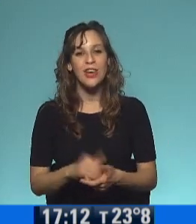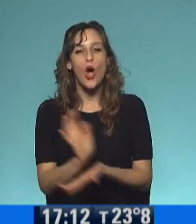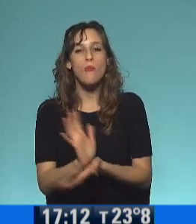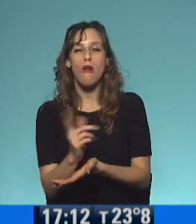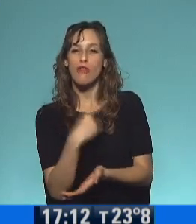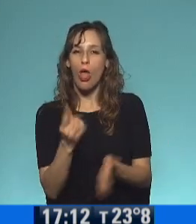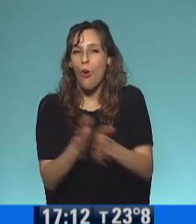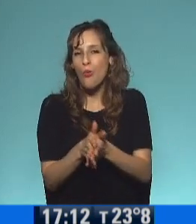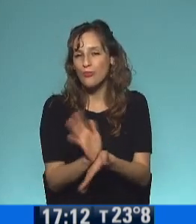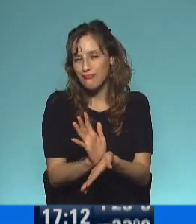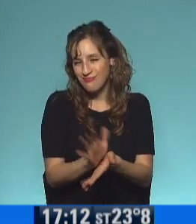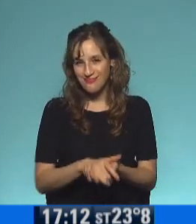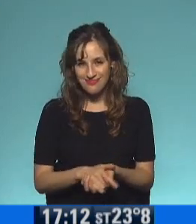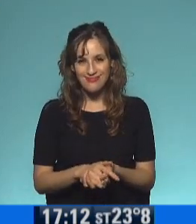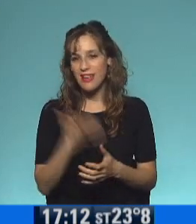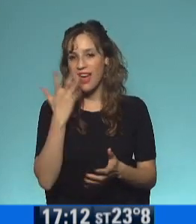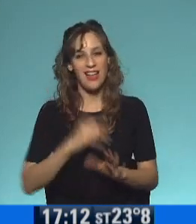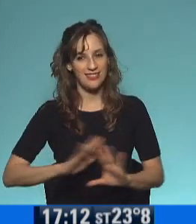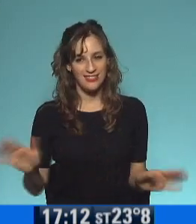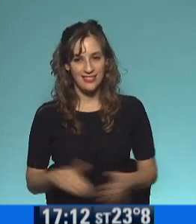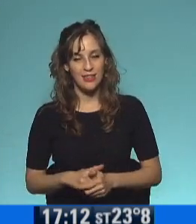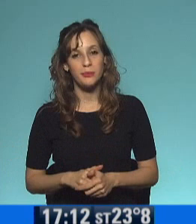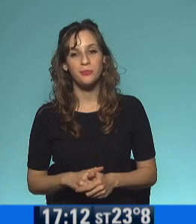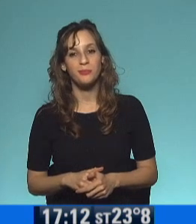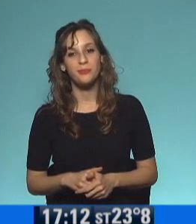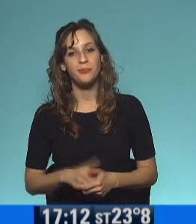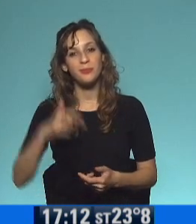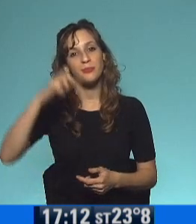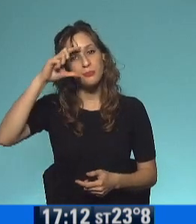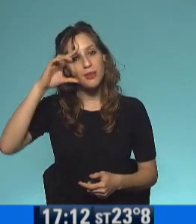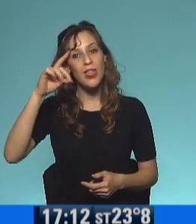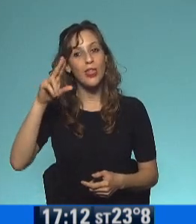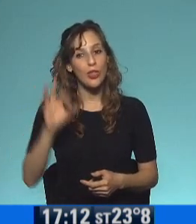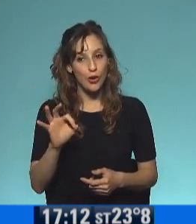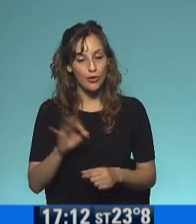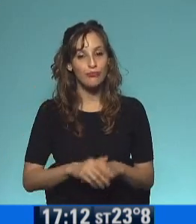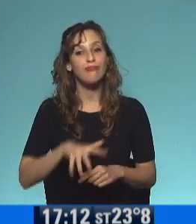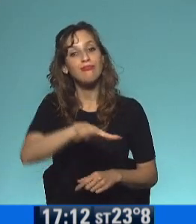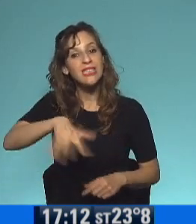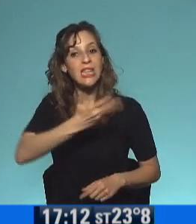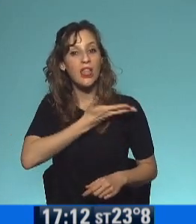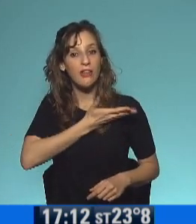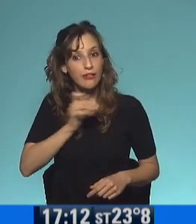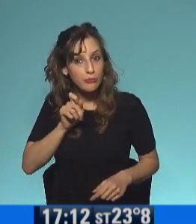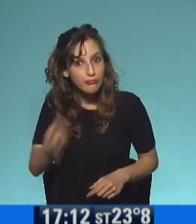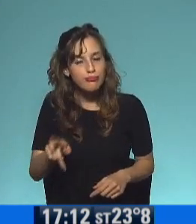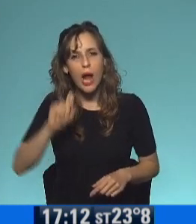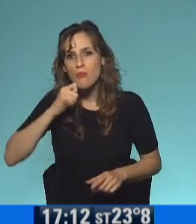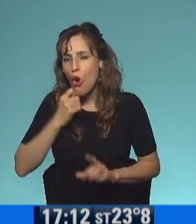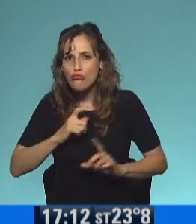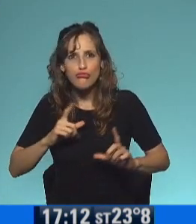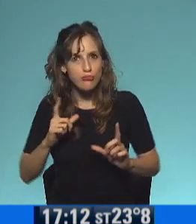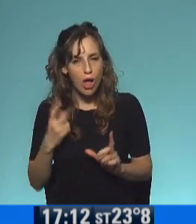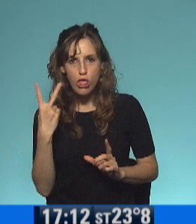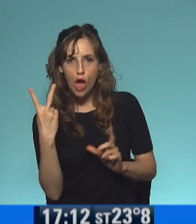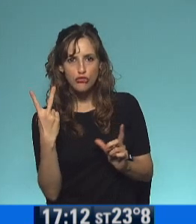todas juntos. Nos encanta. Estamos con ustedes ahí en su casa. Pedro, desde Santa Fe, que hizo esas escarapelas hermosas.